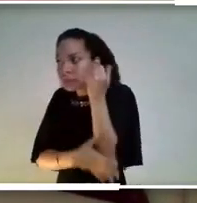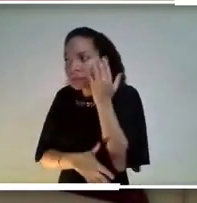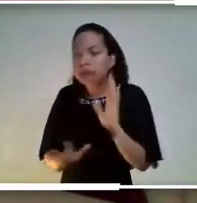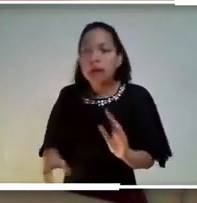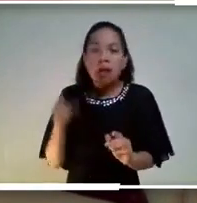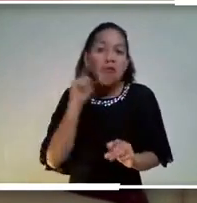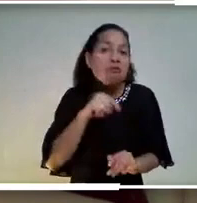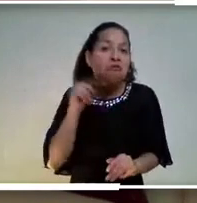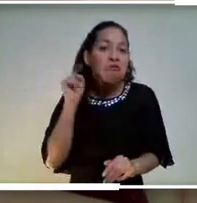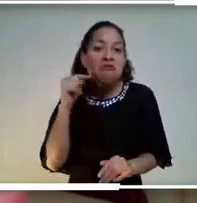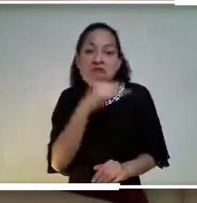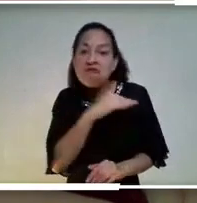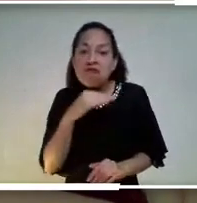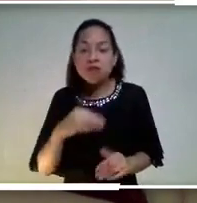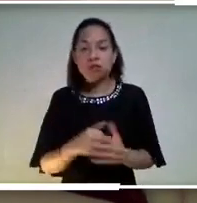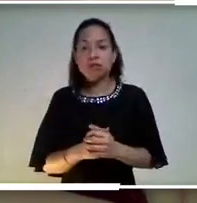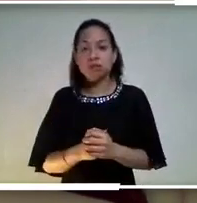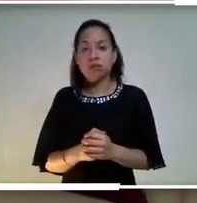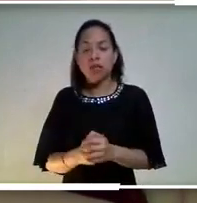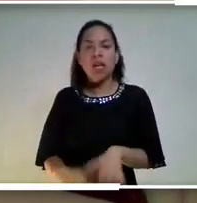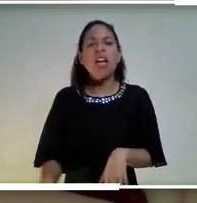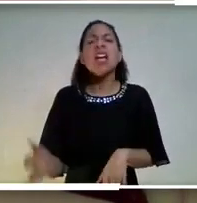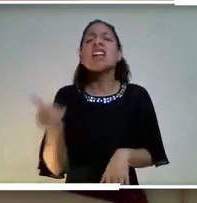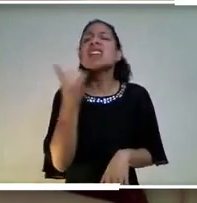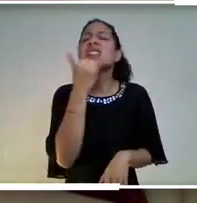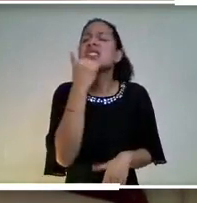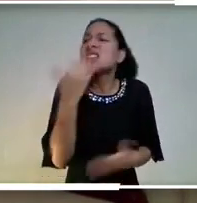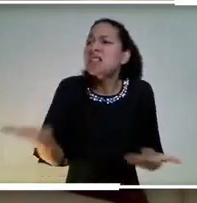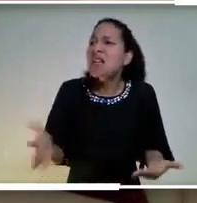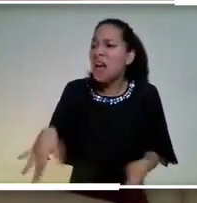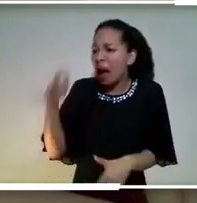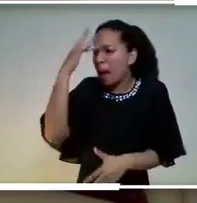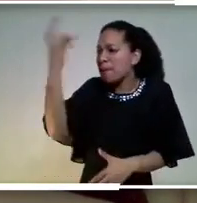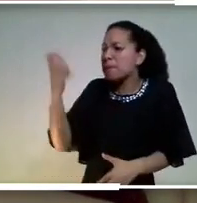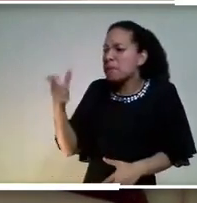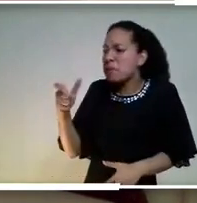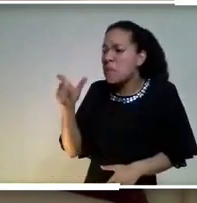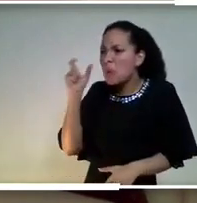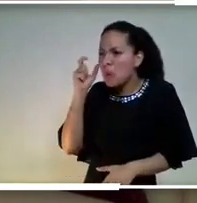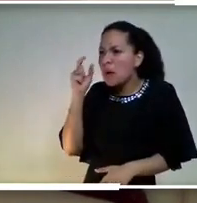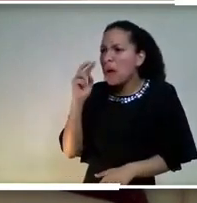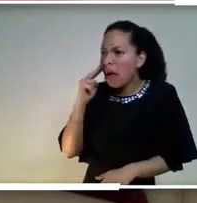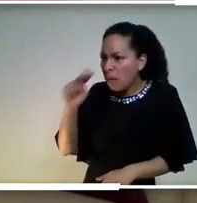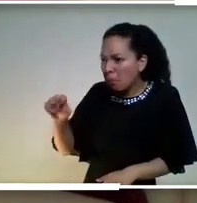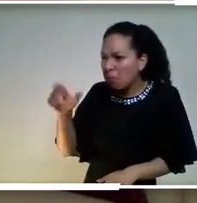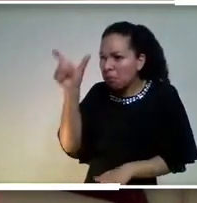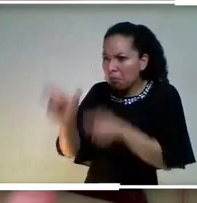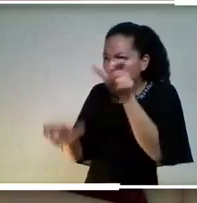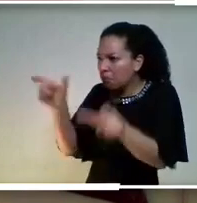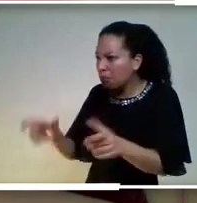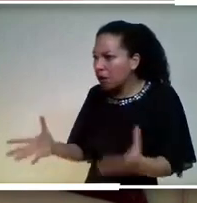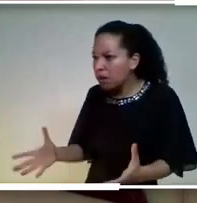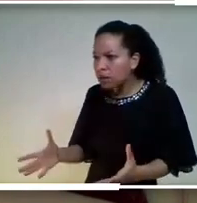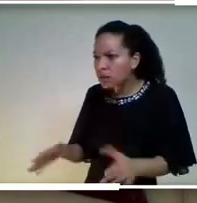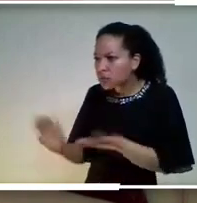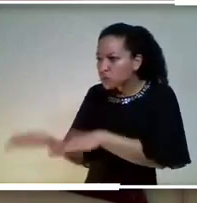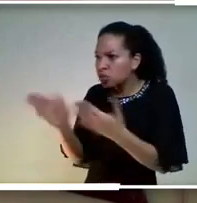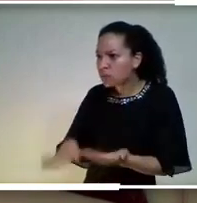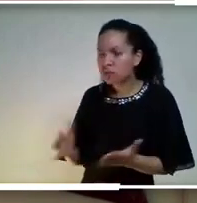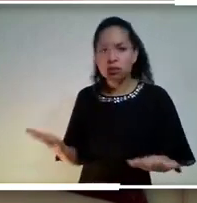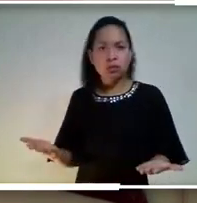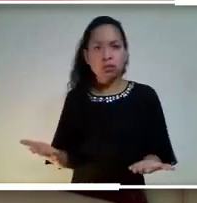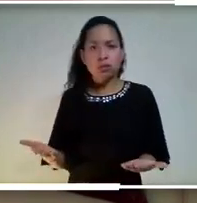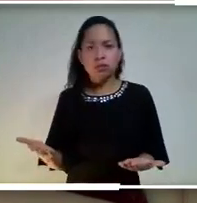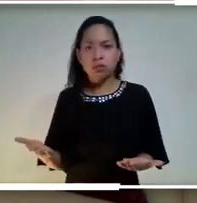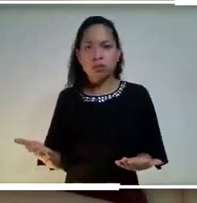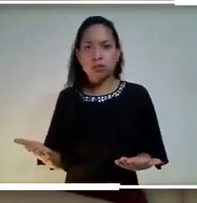qué explicación bíblica tienen las apariciones porque si los muertos nada saben por qué adorar entonces o rezar a los santos amados digo